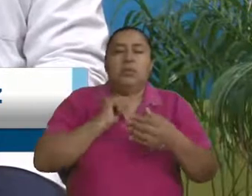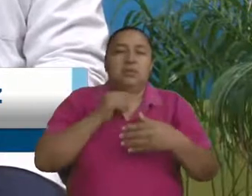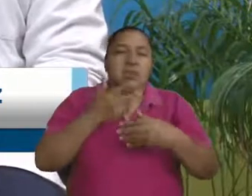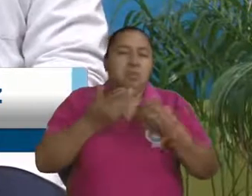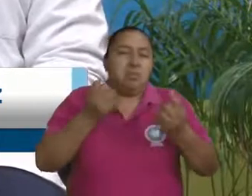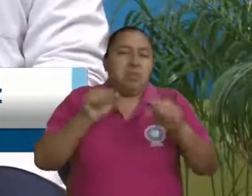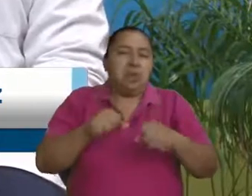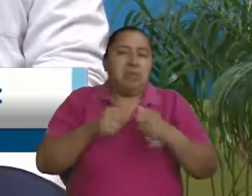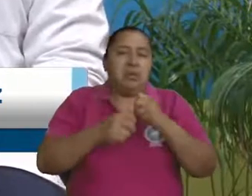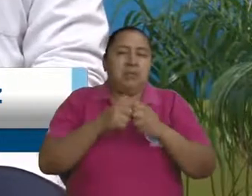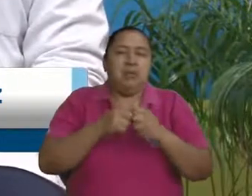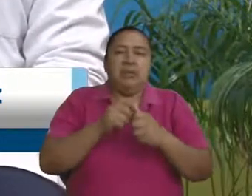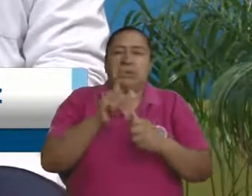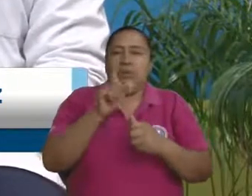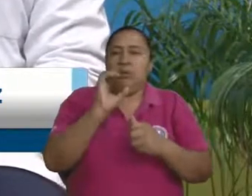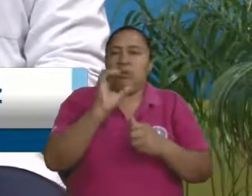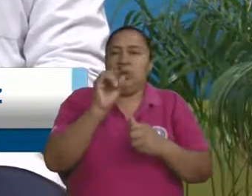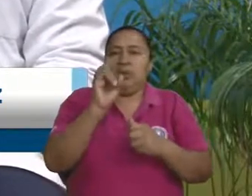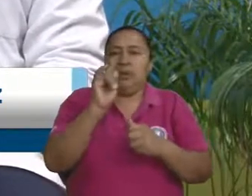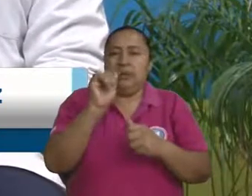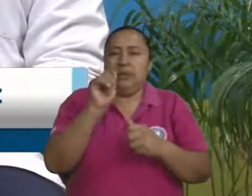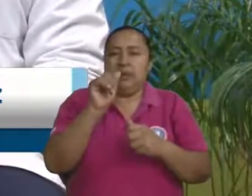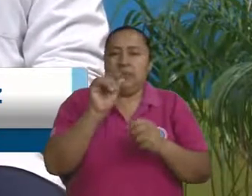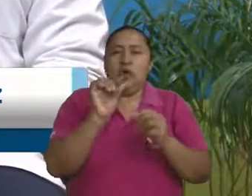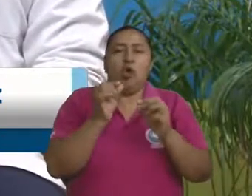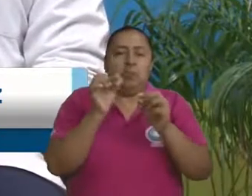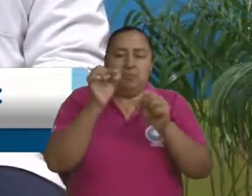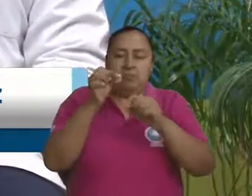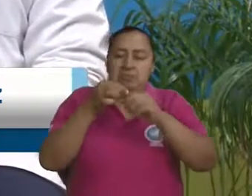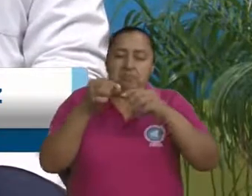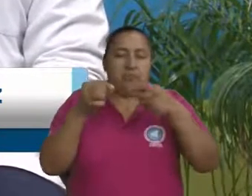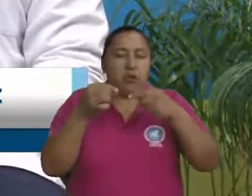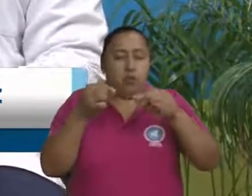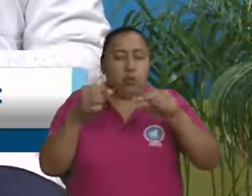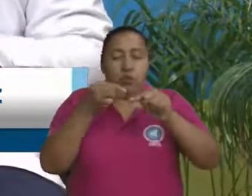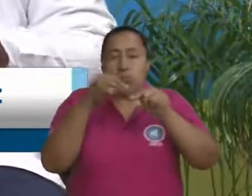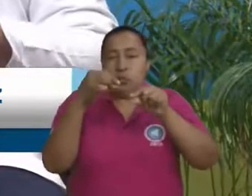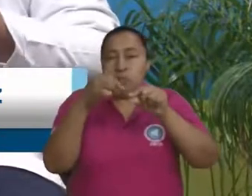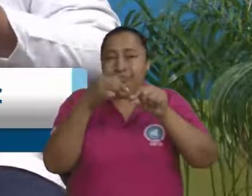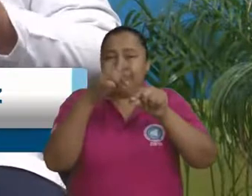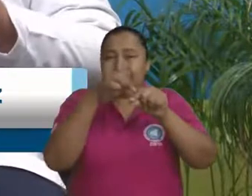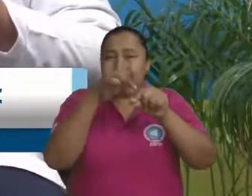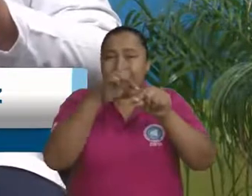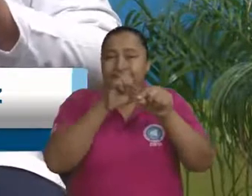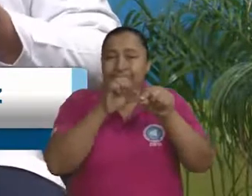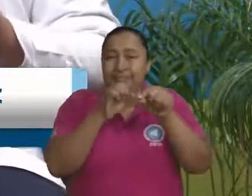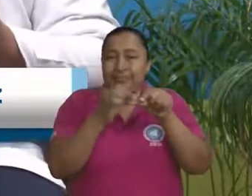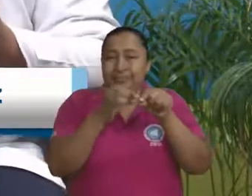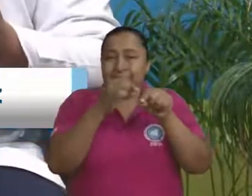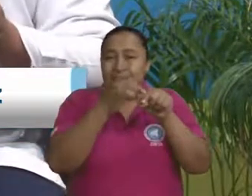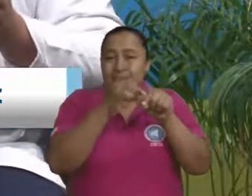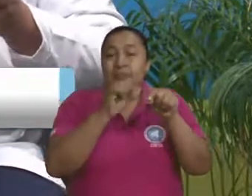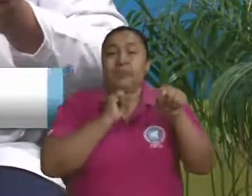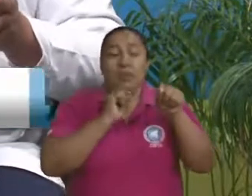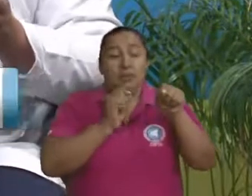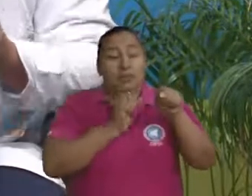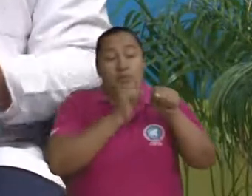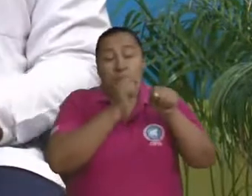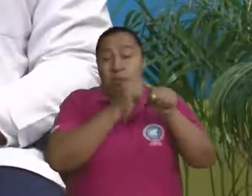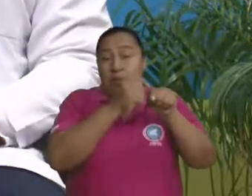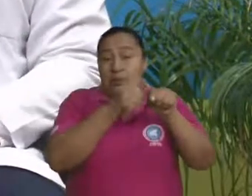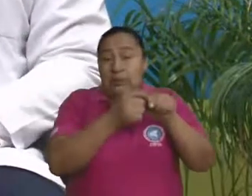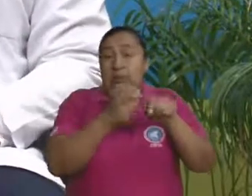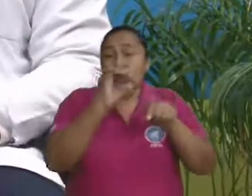vesicular o colelitiasis, en referencia a los cálculos de la vesícula biliar. De hecho, la colelitiasis es la